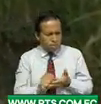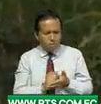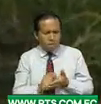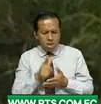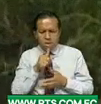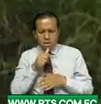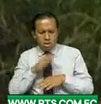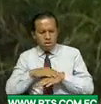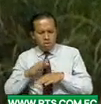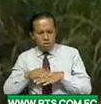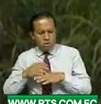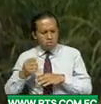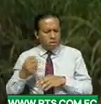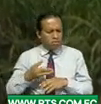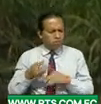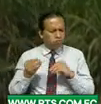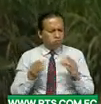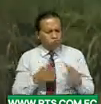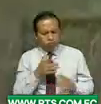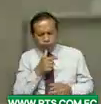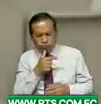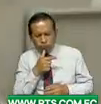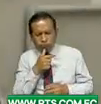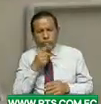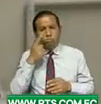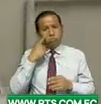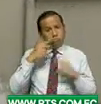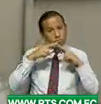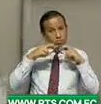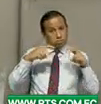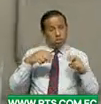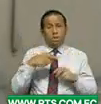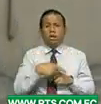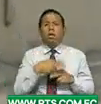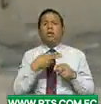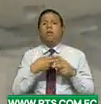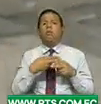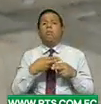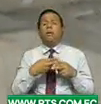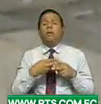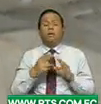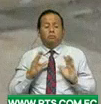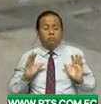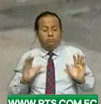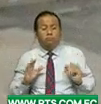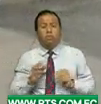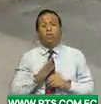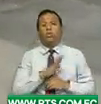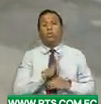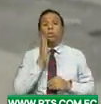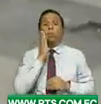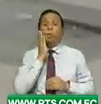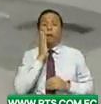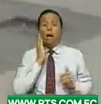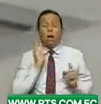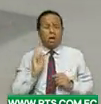los responsables de este nuevo hecho violento. El cuerpo fue identificado. ¿Quién lo hizo? Su señora madre,